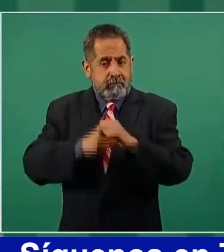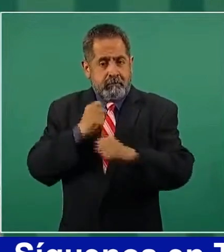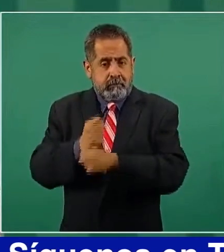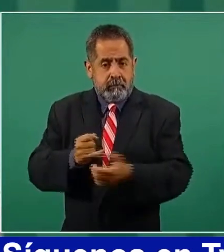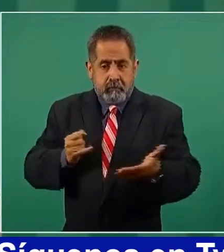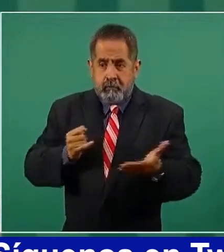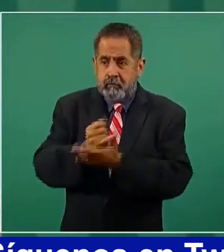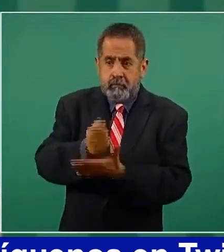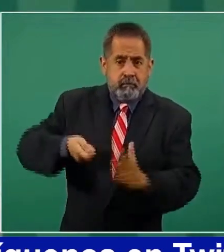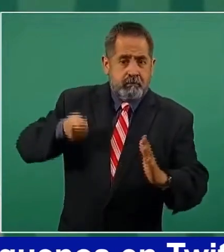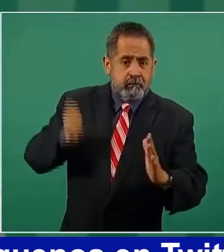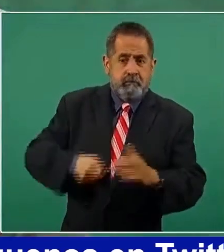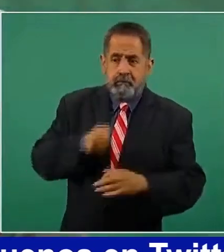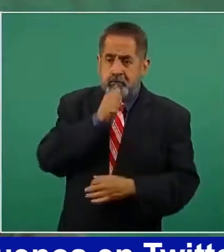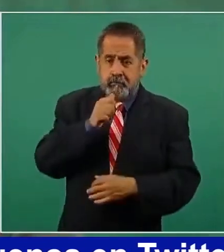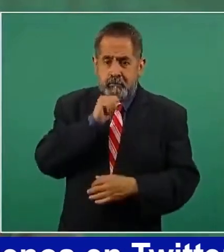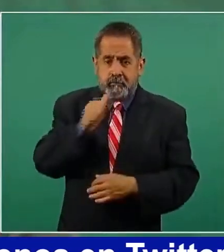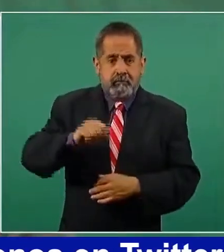sin sentencia.